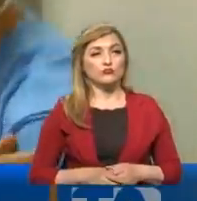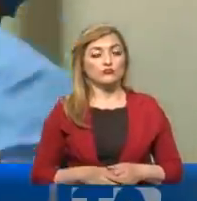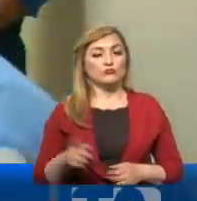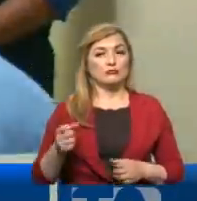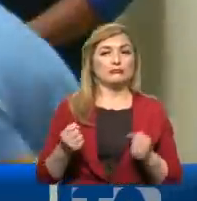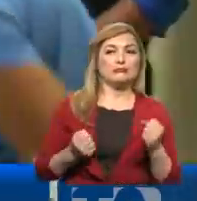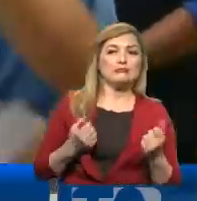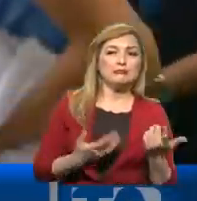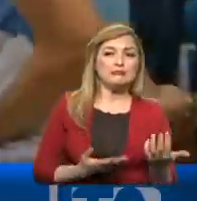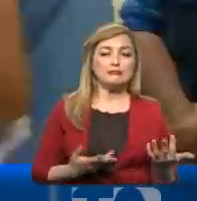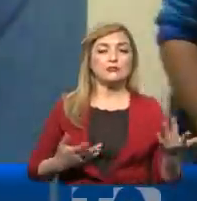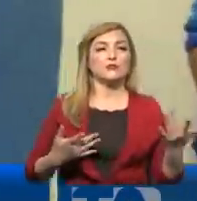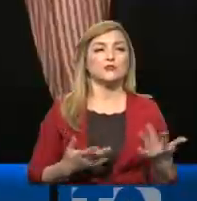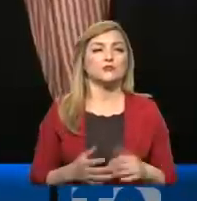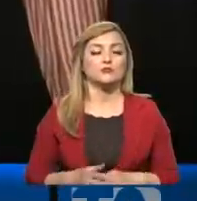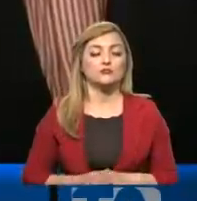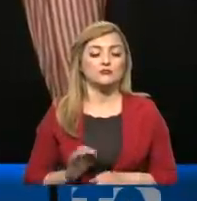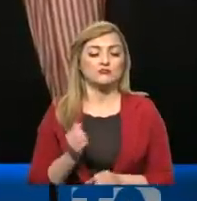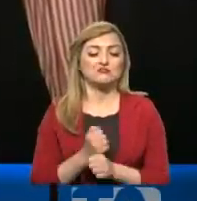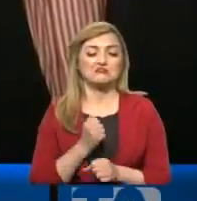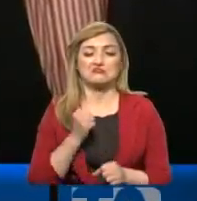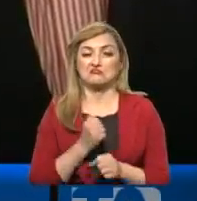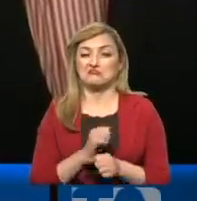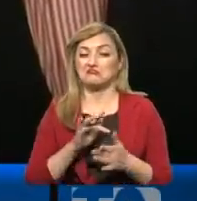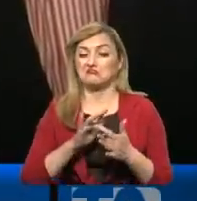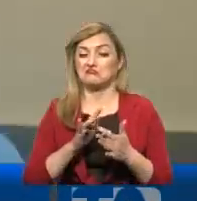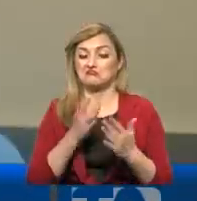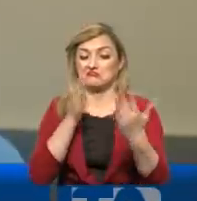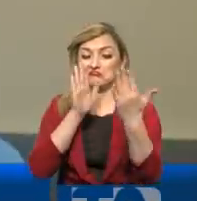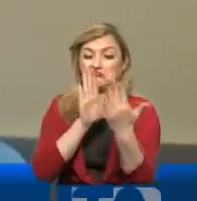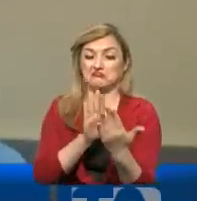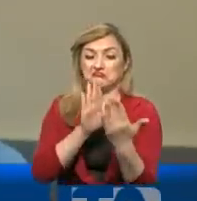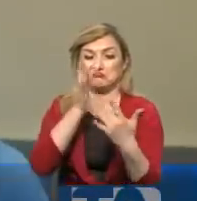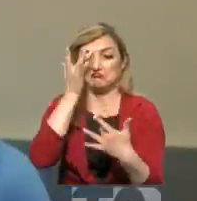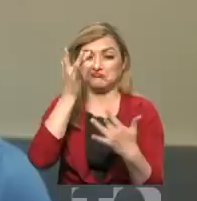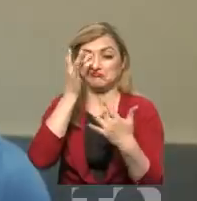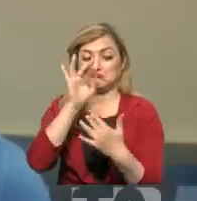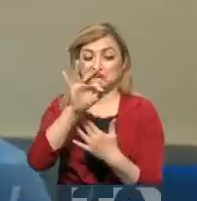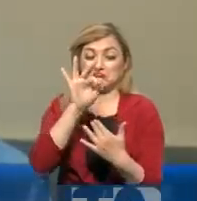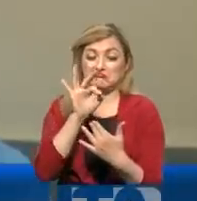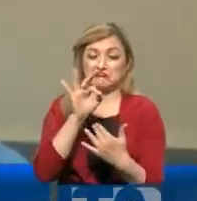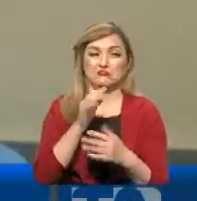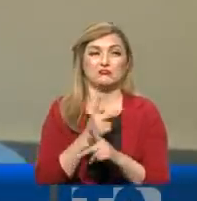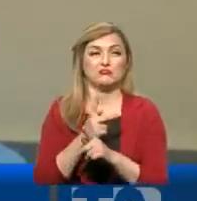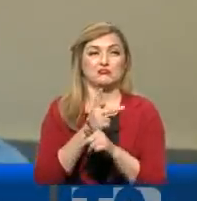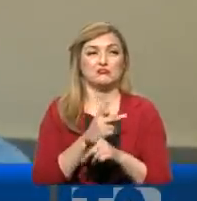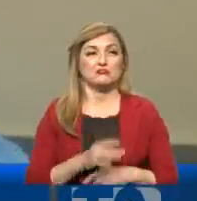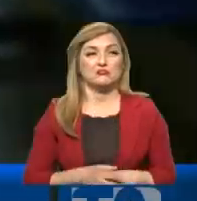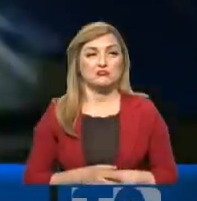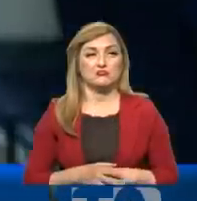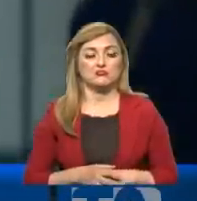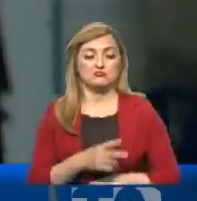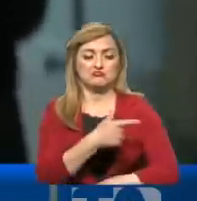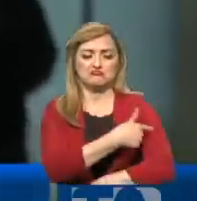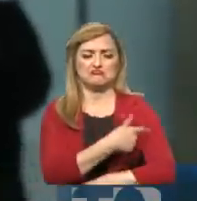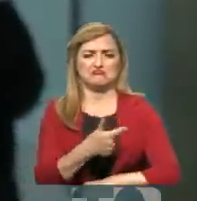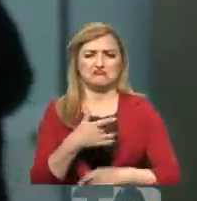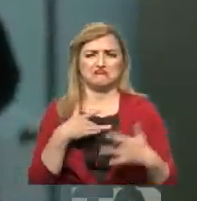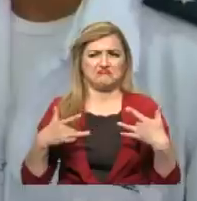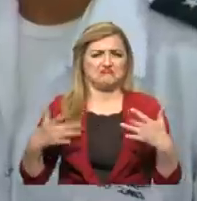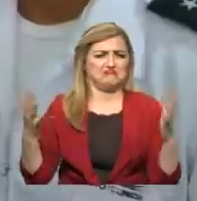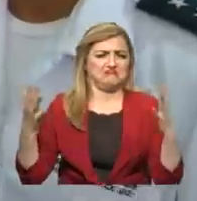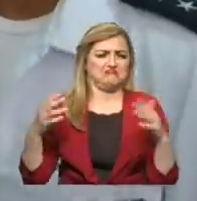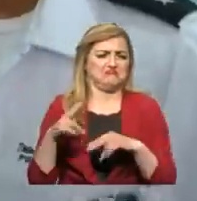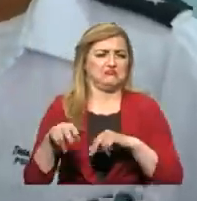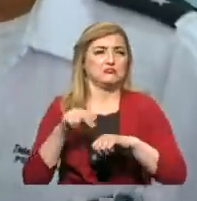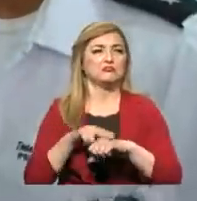con ansias, cuenta, pues el trabajo aquí no ha terminado. Ningún tipo de efecto, ningún efecto secundario, todo normal. Alma Rodríguez,